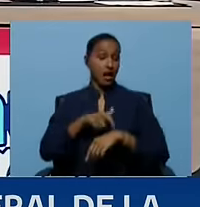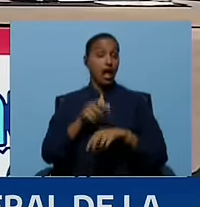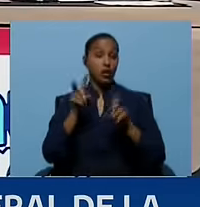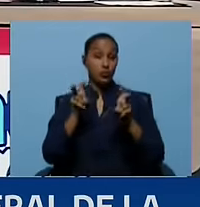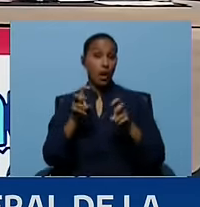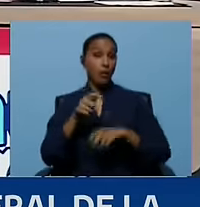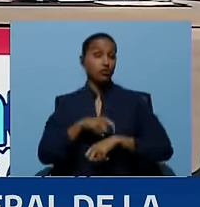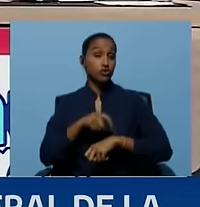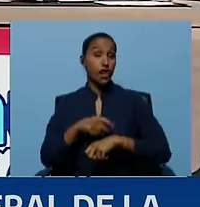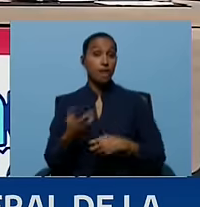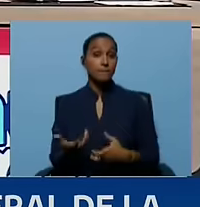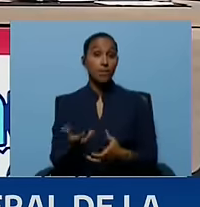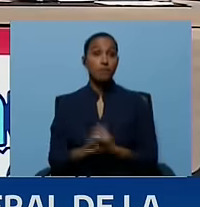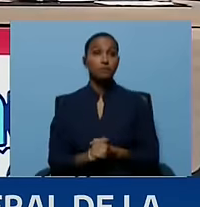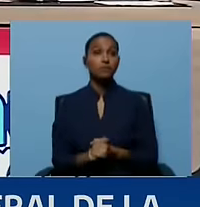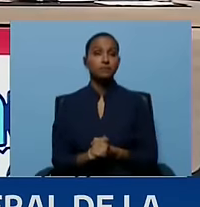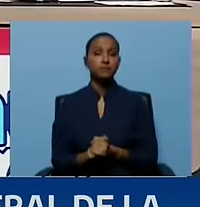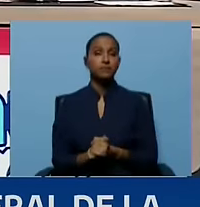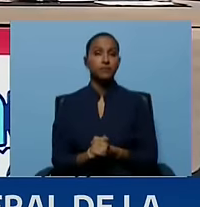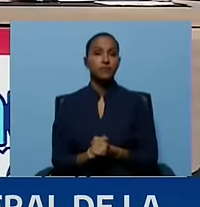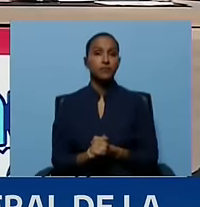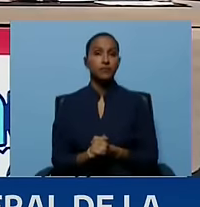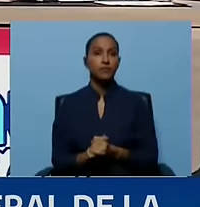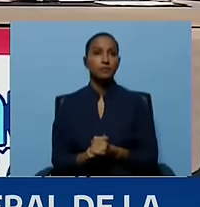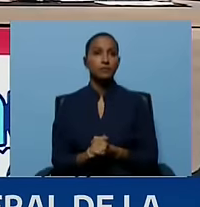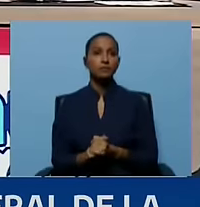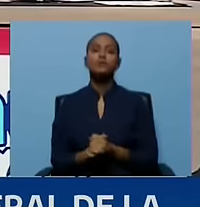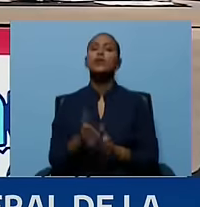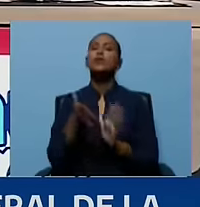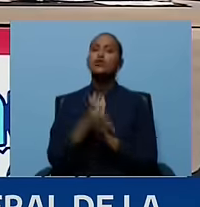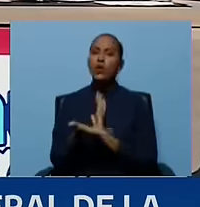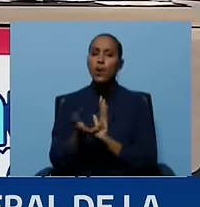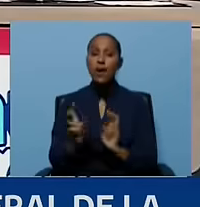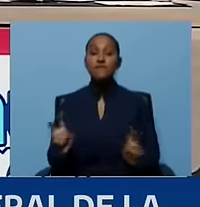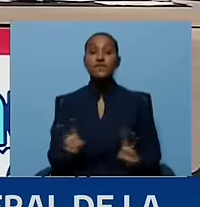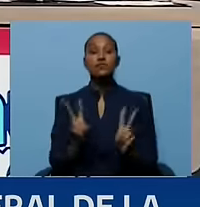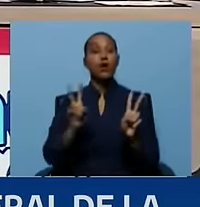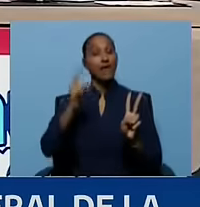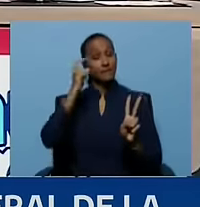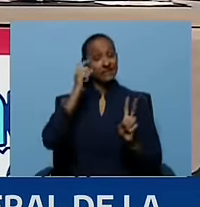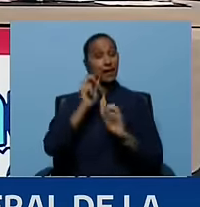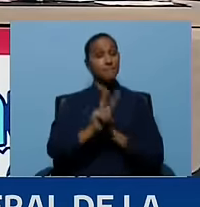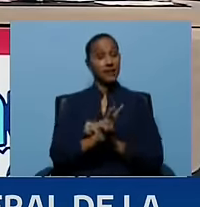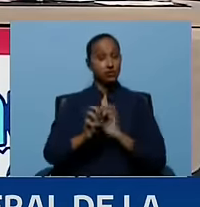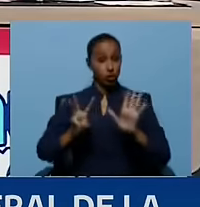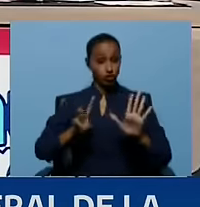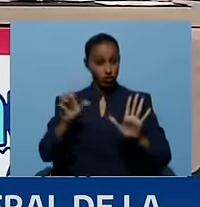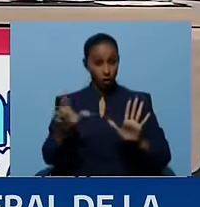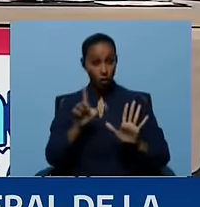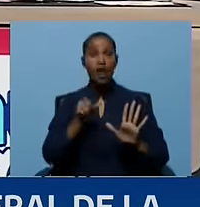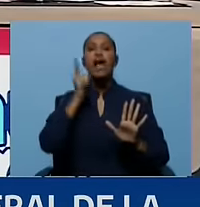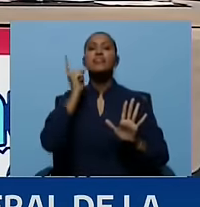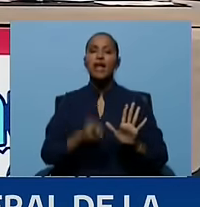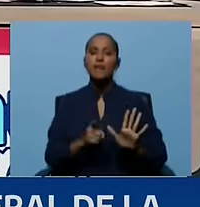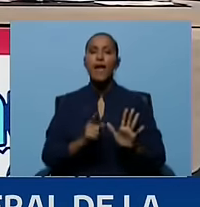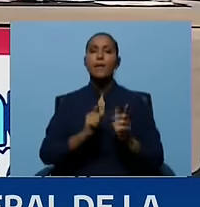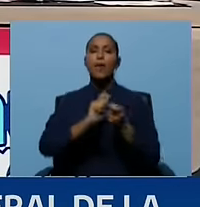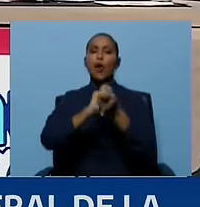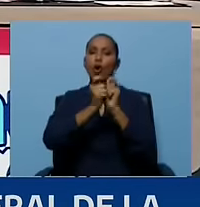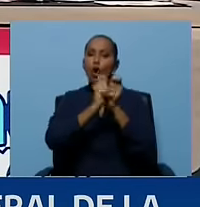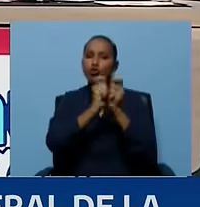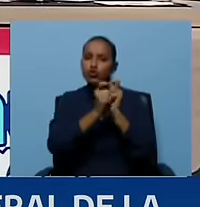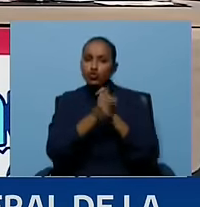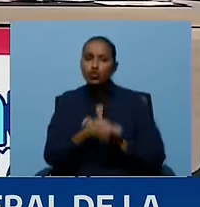dicho, esta etapa que se ha abierto con la victoria del 28 de julio, es la etapa de construcción del